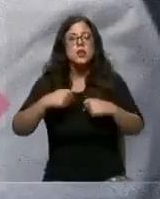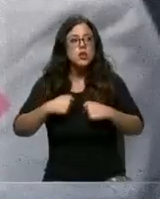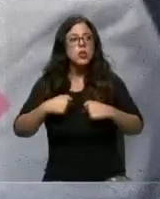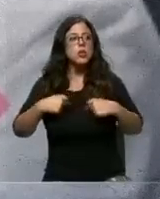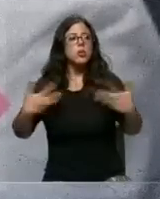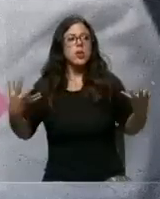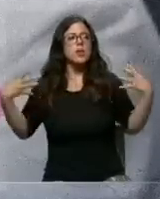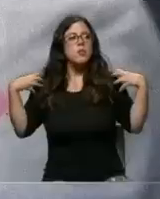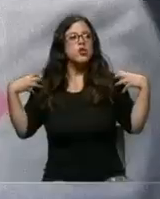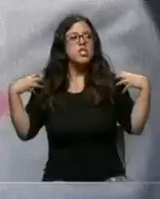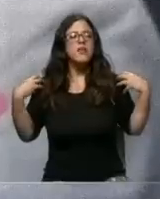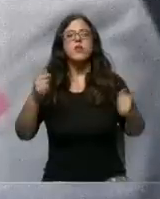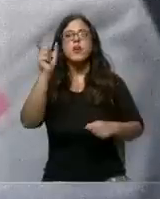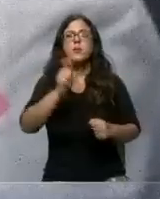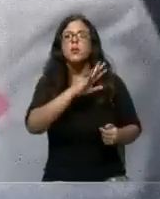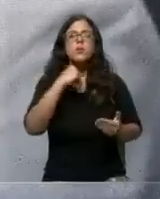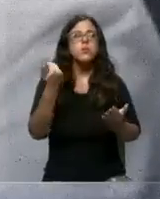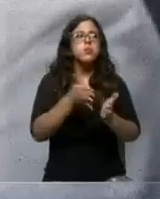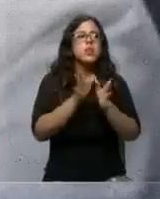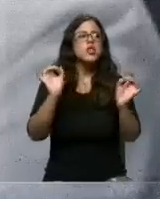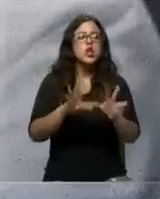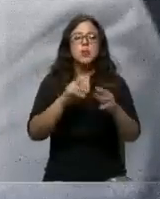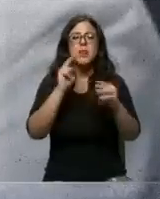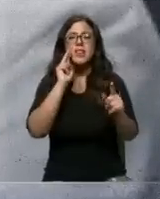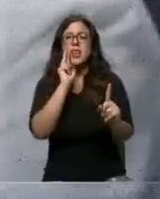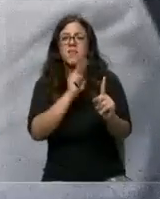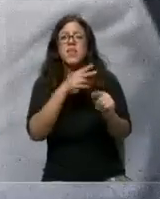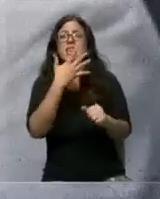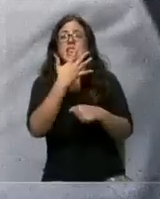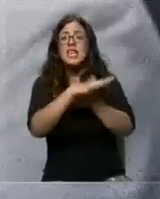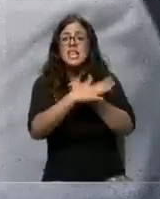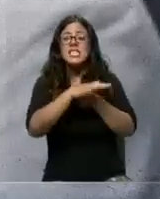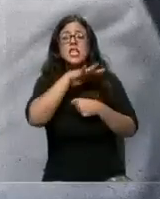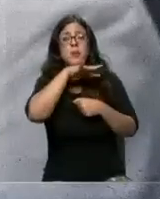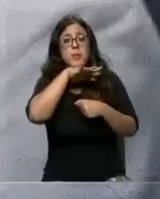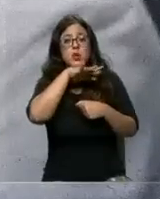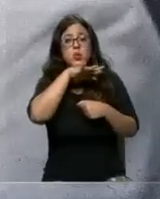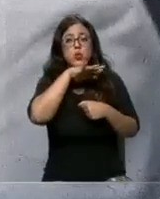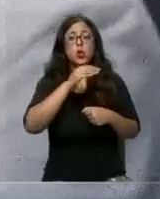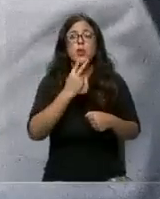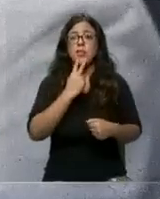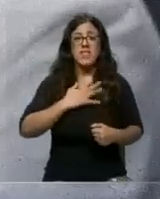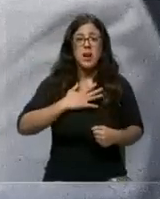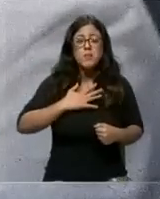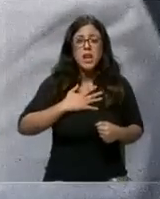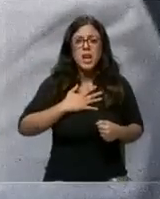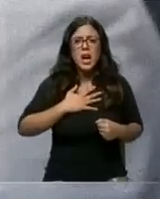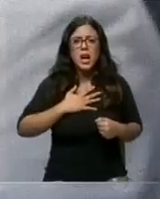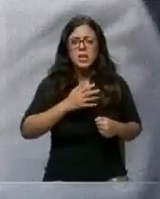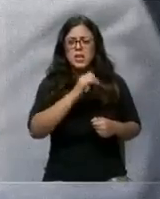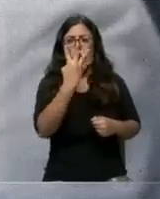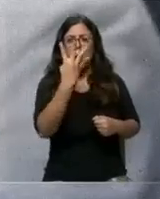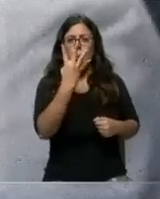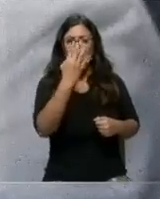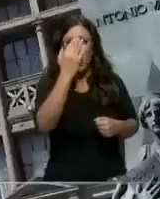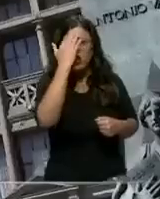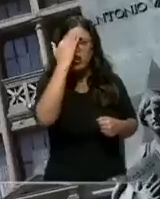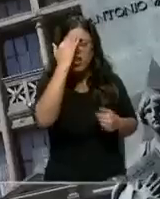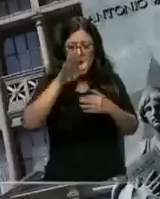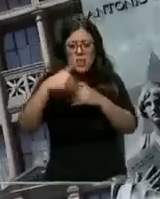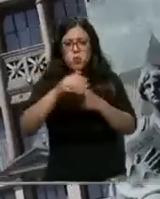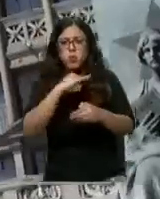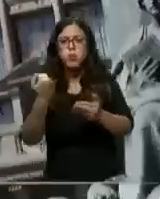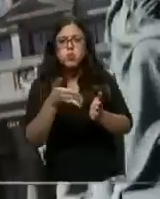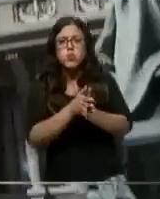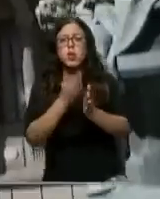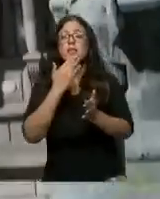asesinato. De una persona que solo vi 15 minutos de mi vida y falleció 4 días después por una justicia de pacotilla.